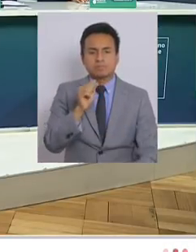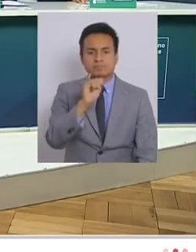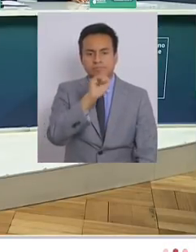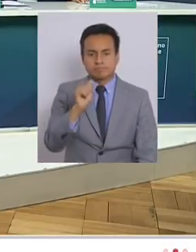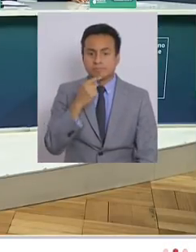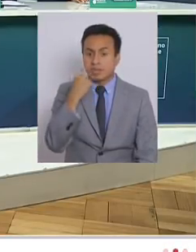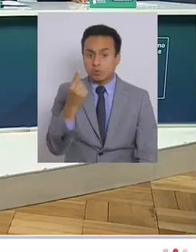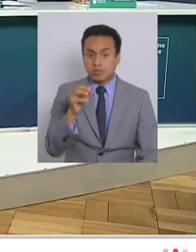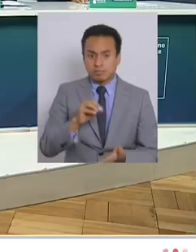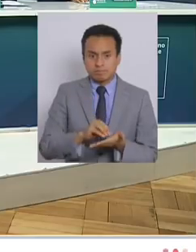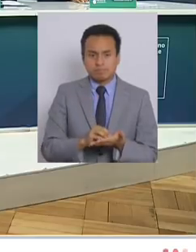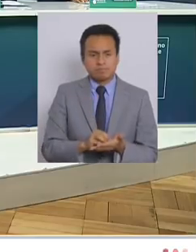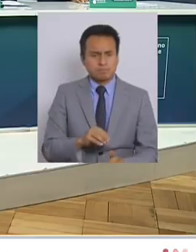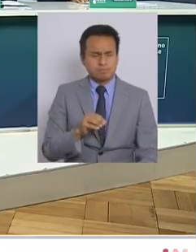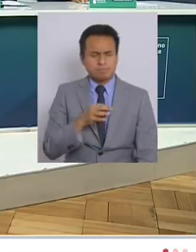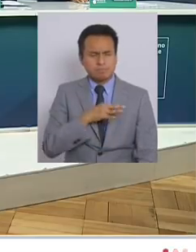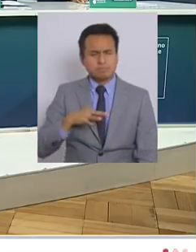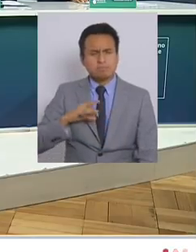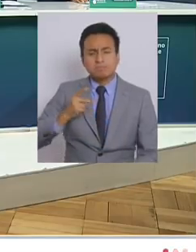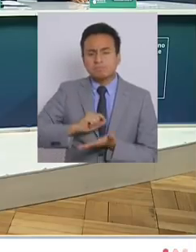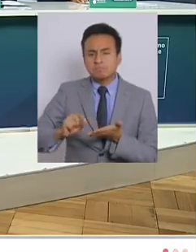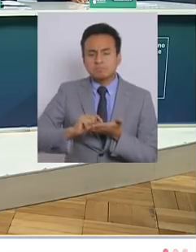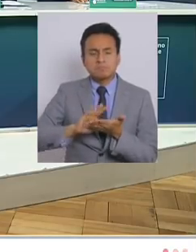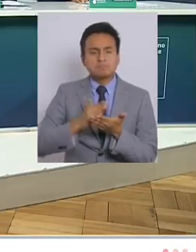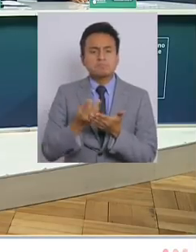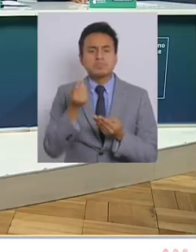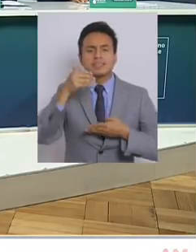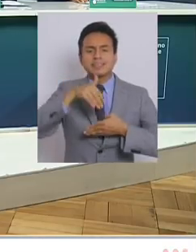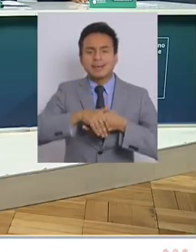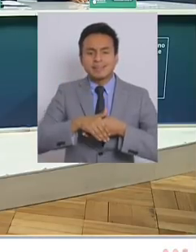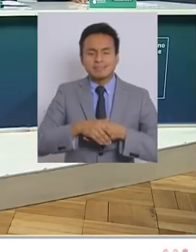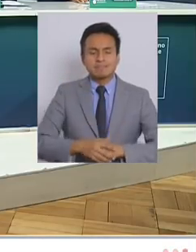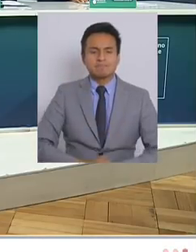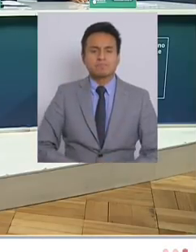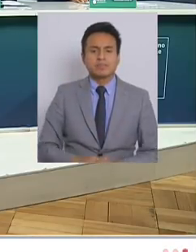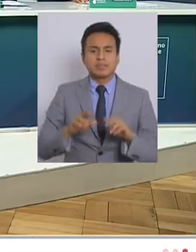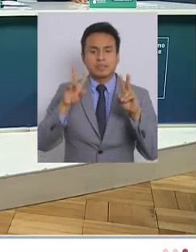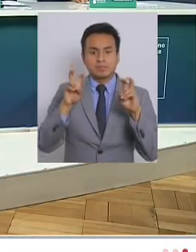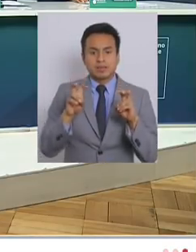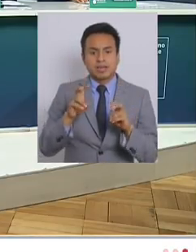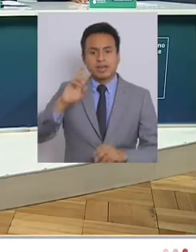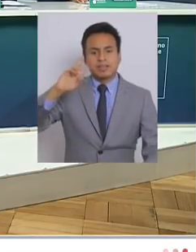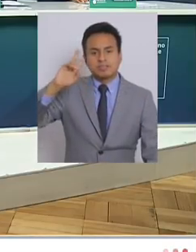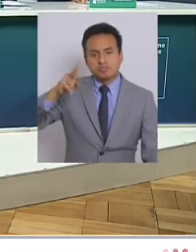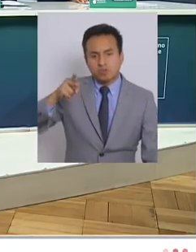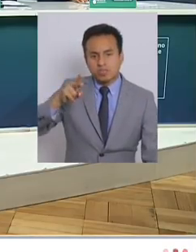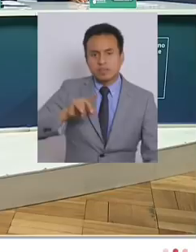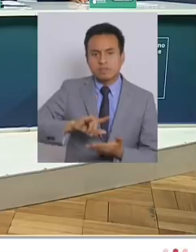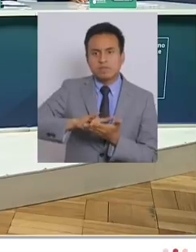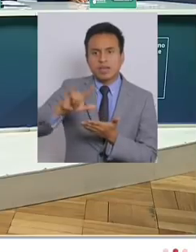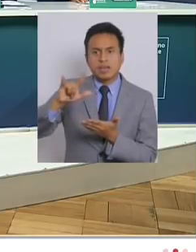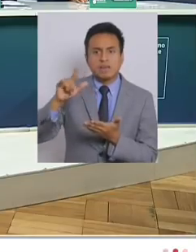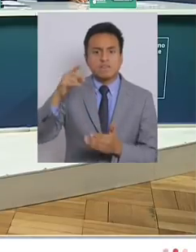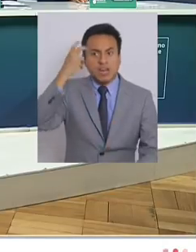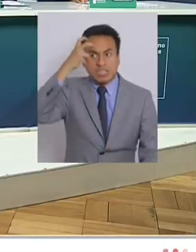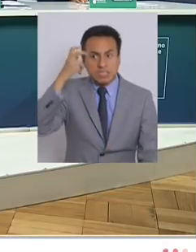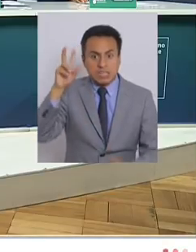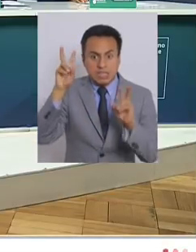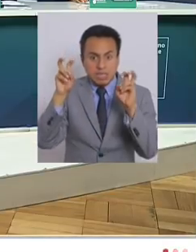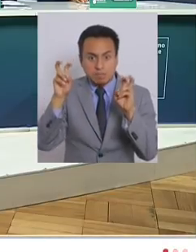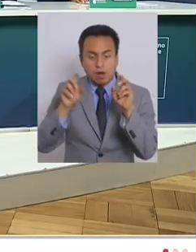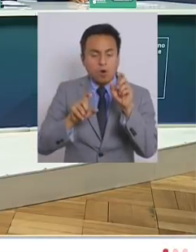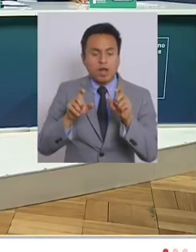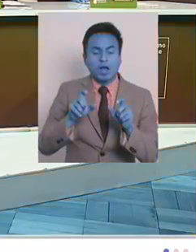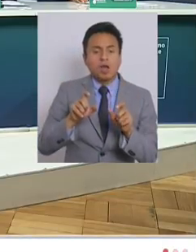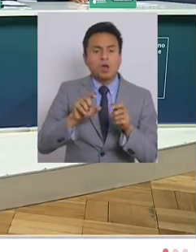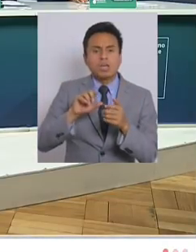por favor ministro secretario como están muy buenas tardes en vez de estas restricciones a los viajes de brasil y ahora a todo viajero